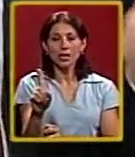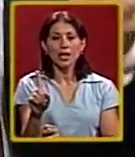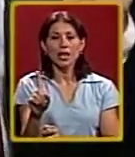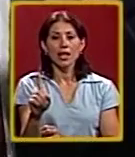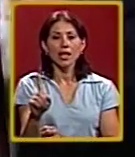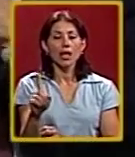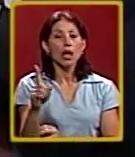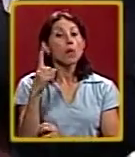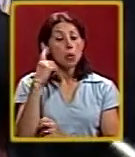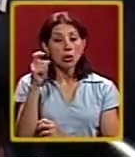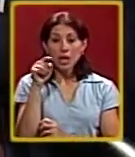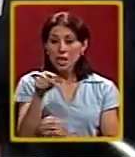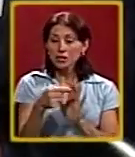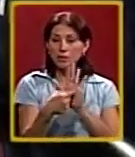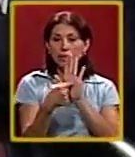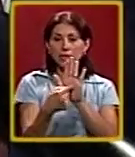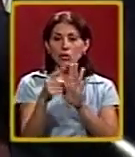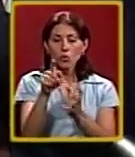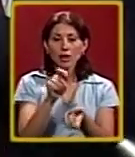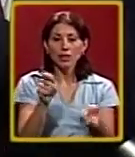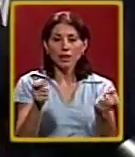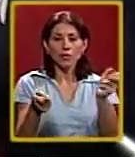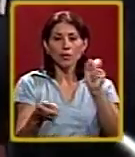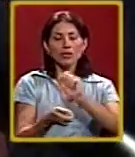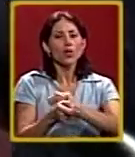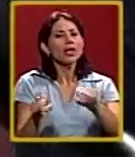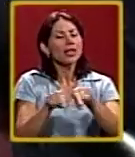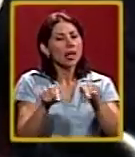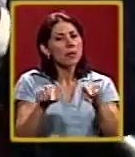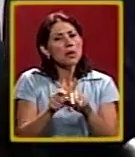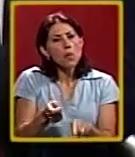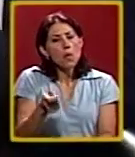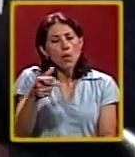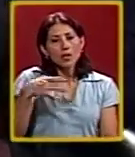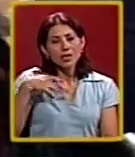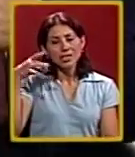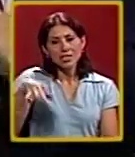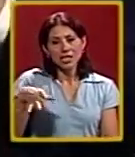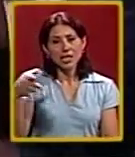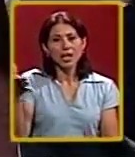hubo una transformación, y un poco tal vez en Chile, que es